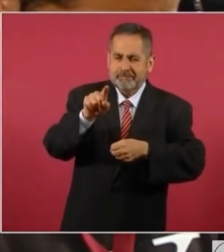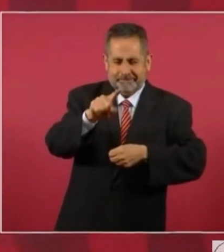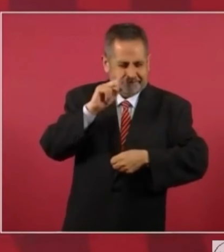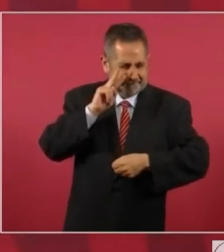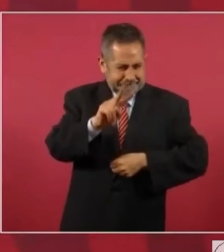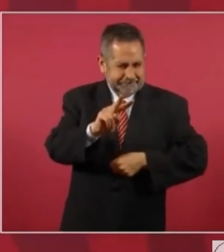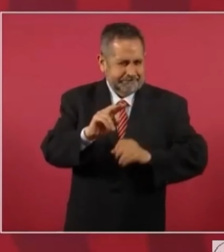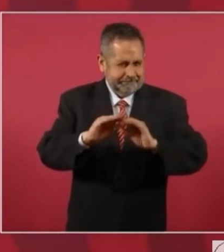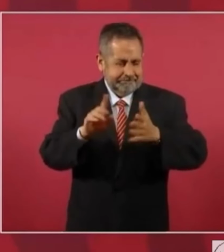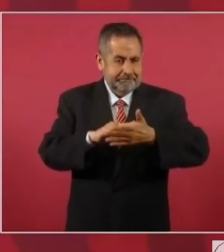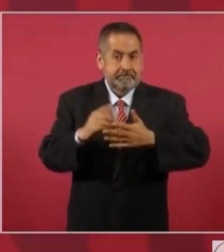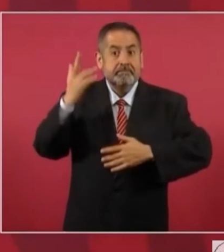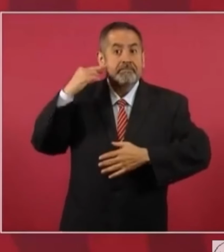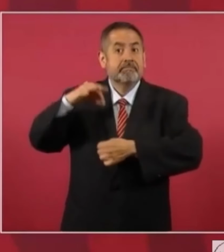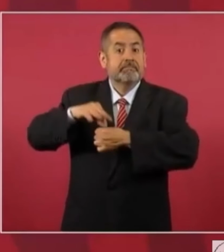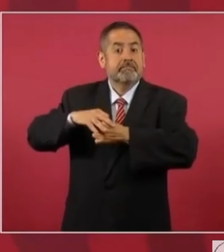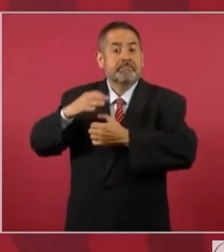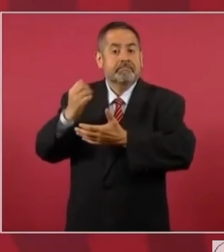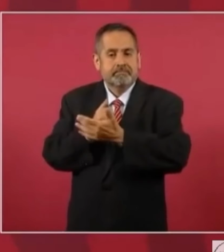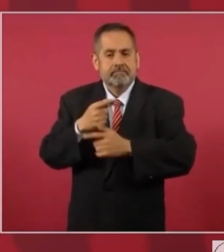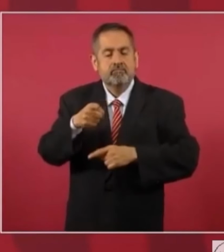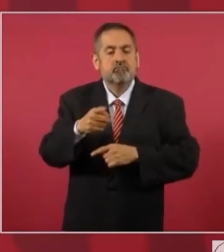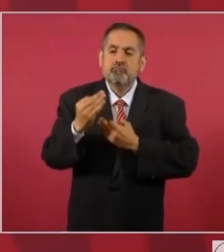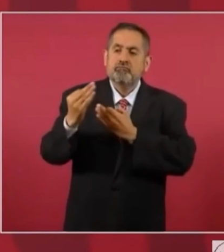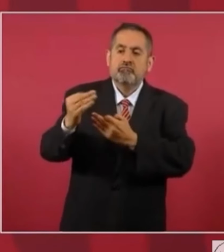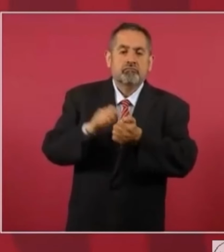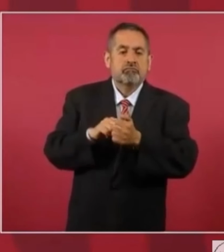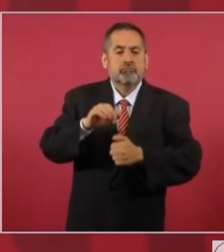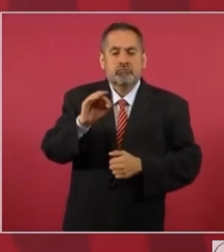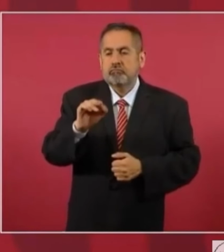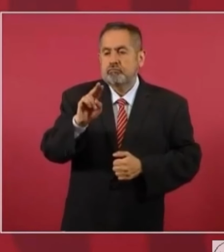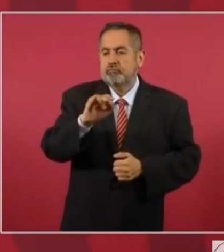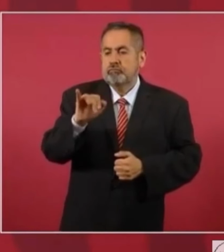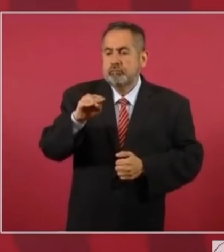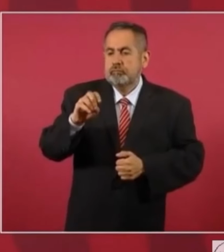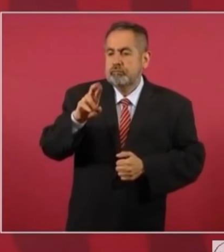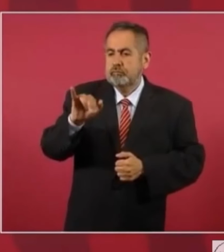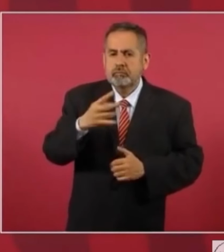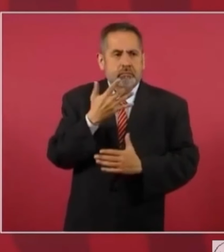después de su elección, cuando enfrentó a Fujimori.